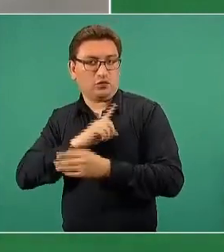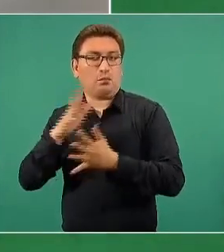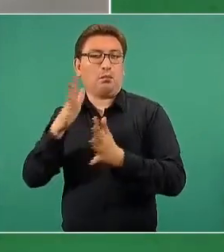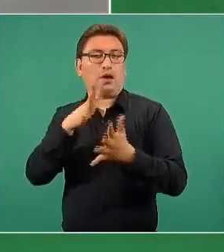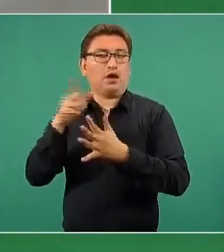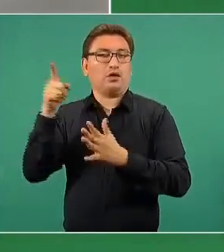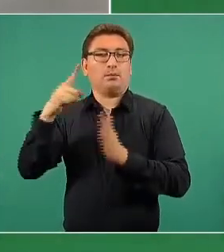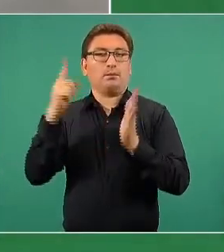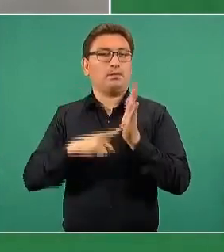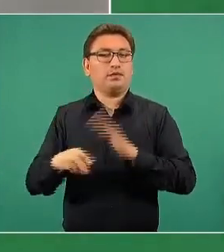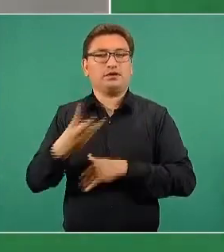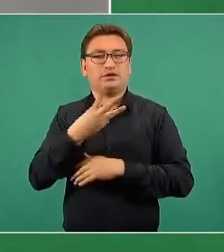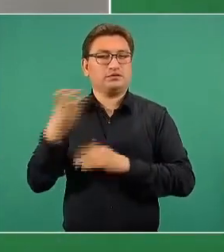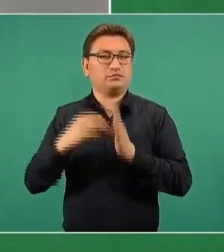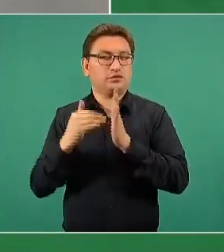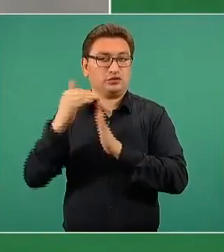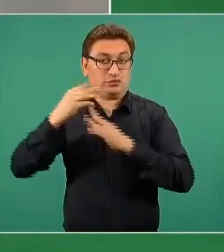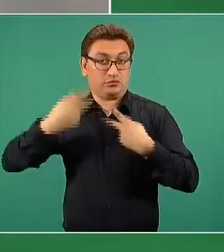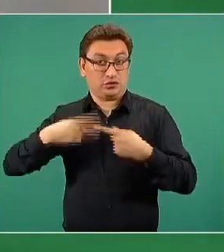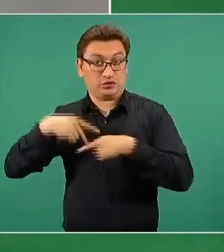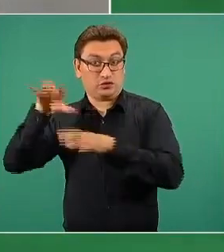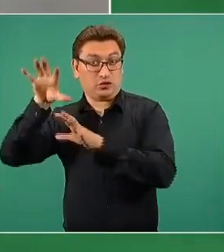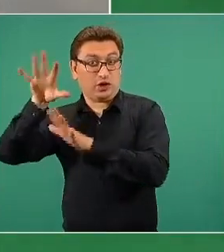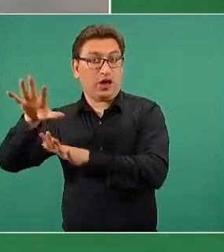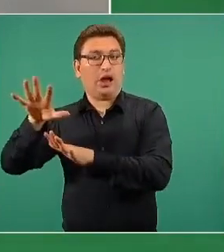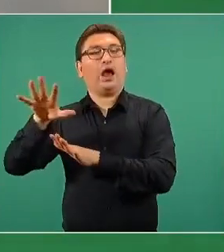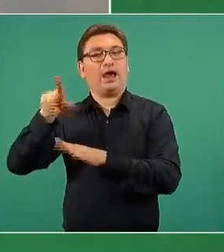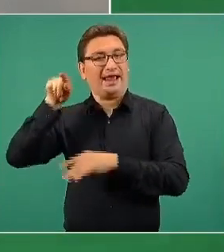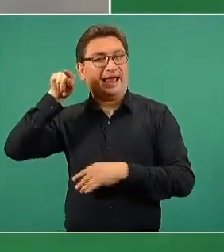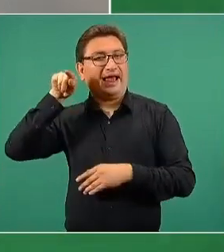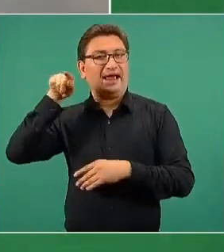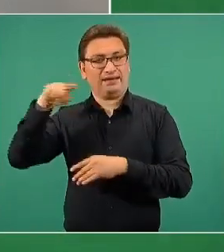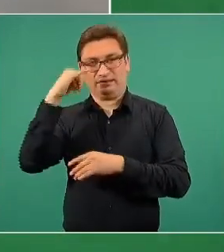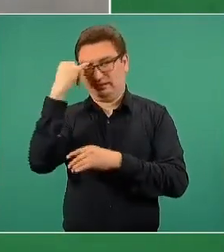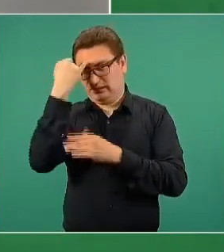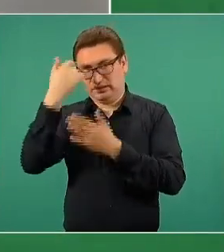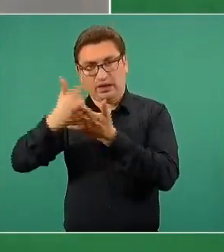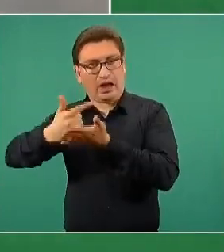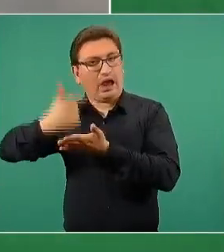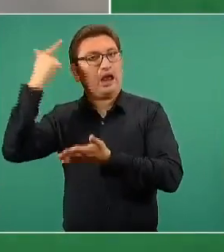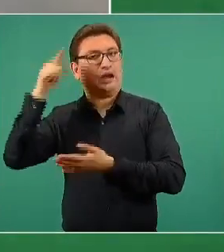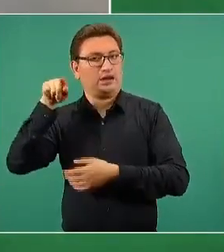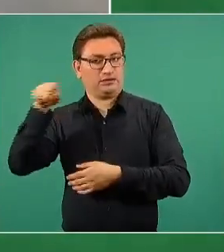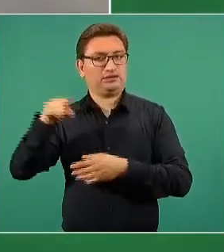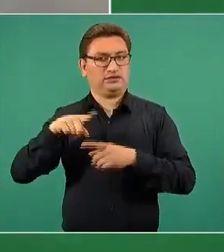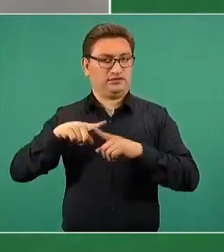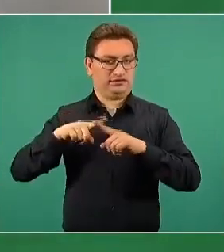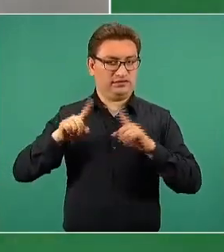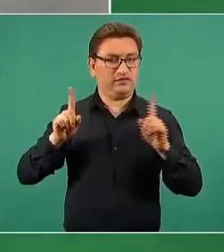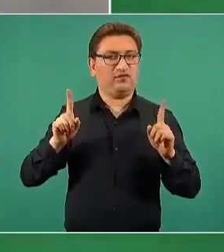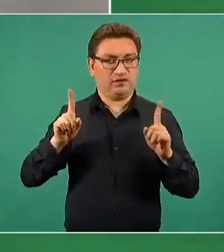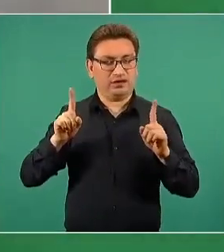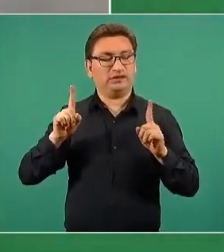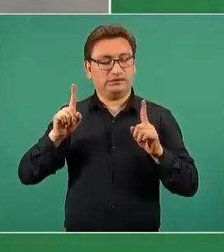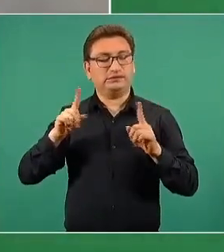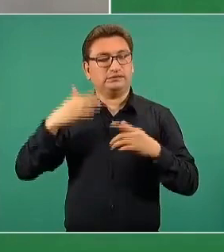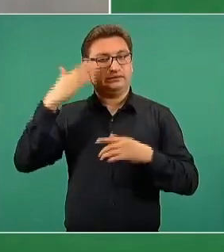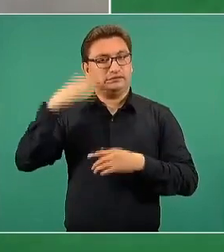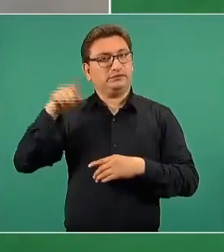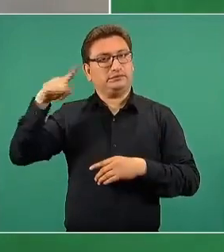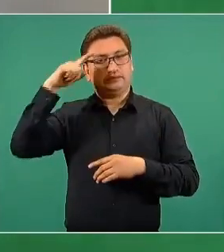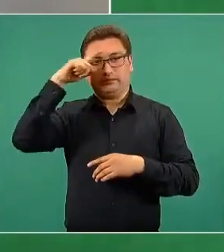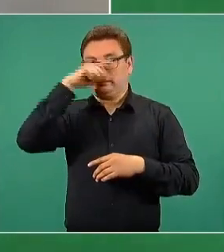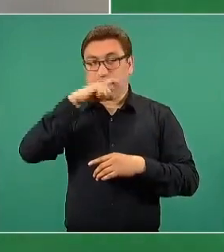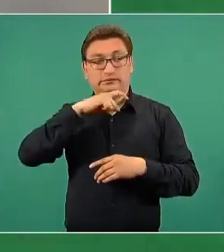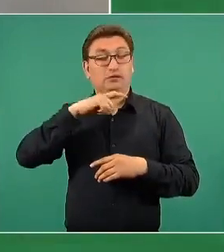1.300 millones de personas, es lo que tiene sumido a la India en esta crisis importantísima que no